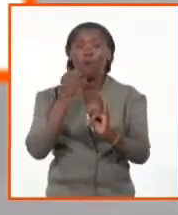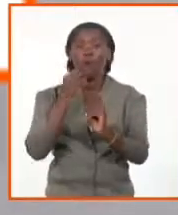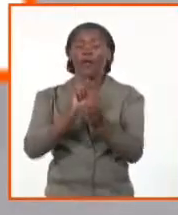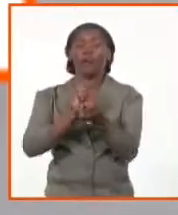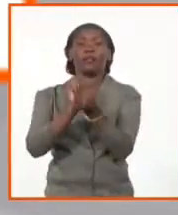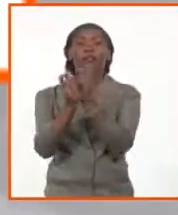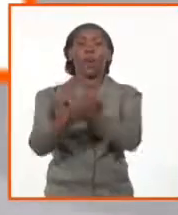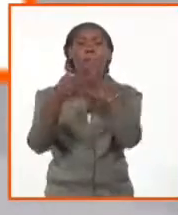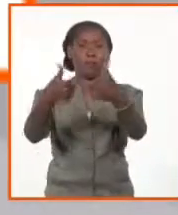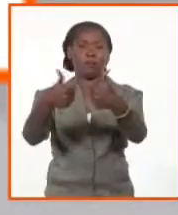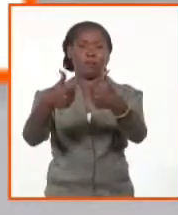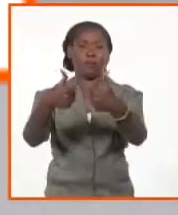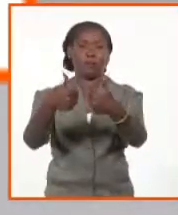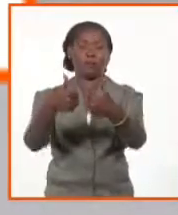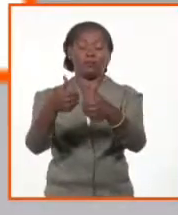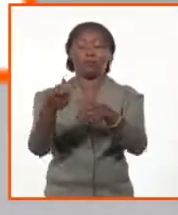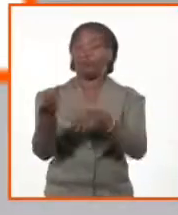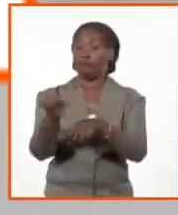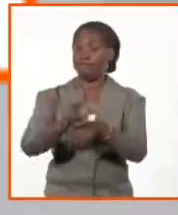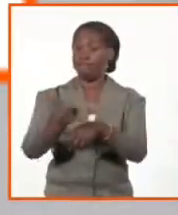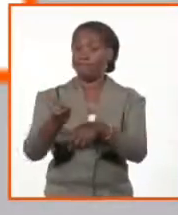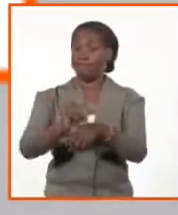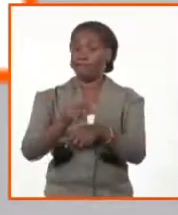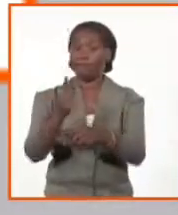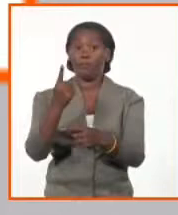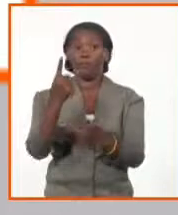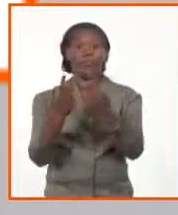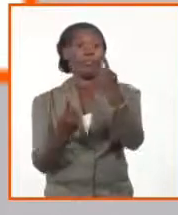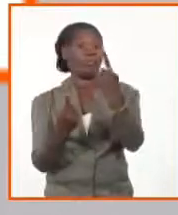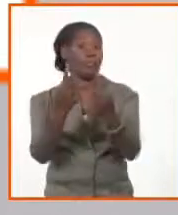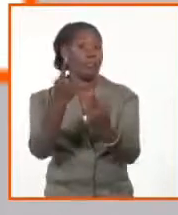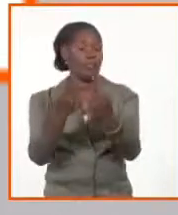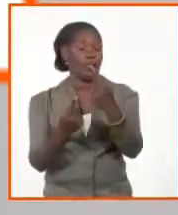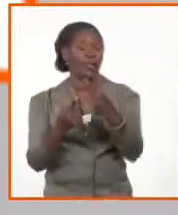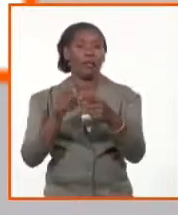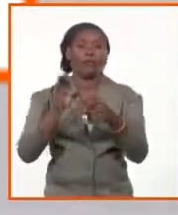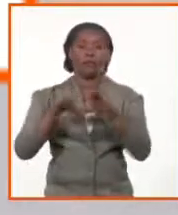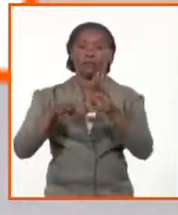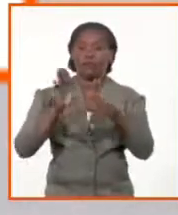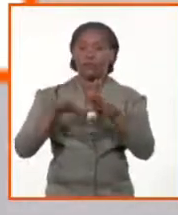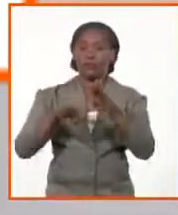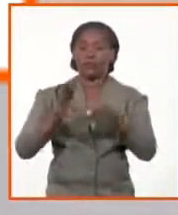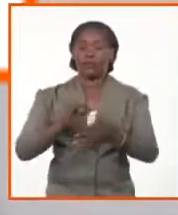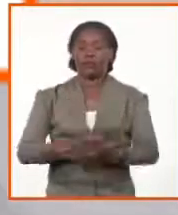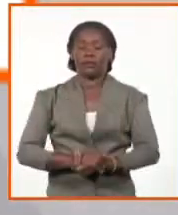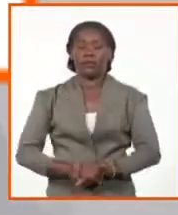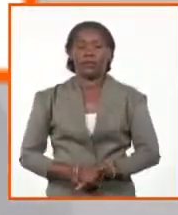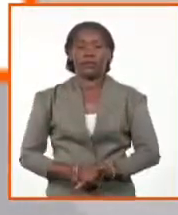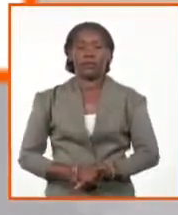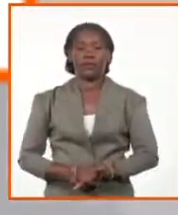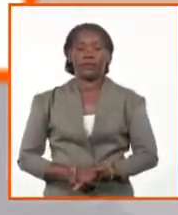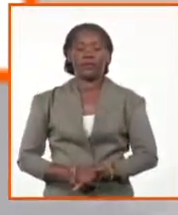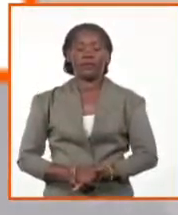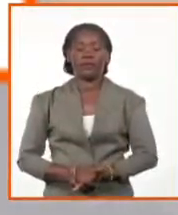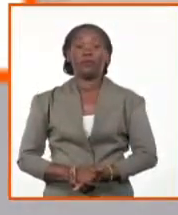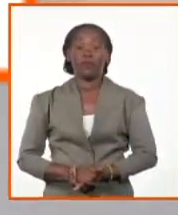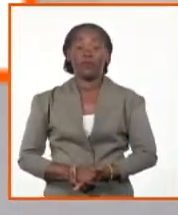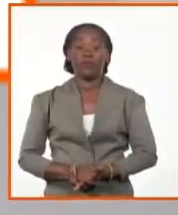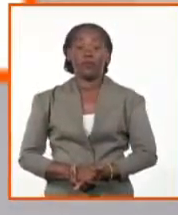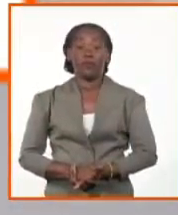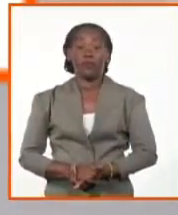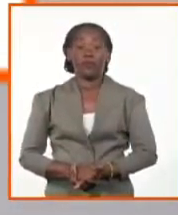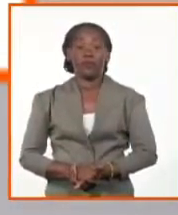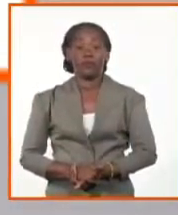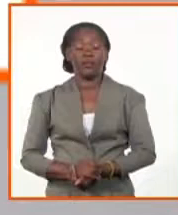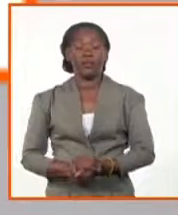complicación a la caída de la fiebre que es la extravasación del plan para que se entienda si se